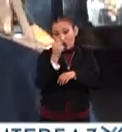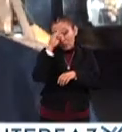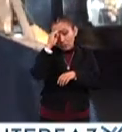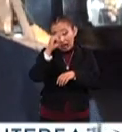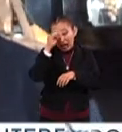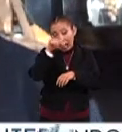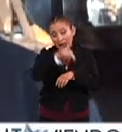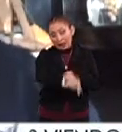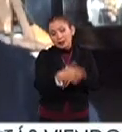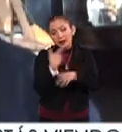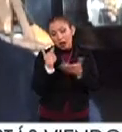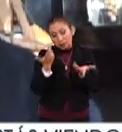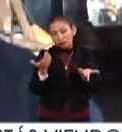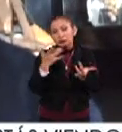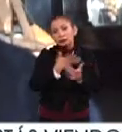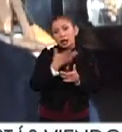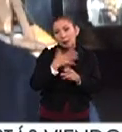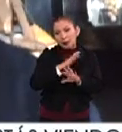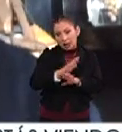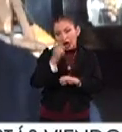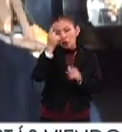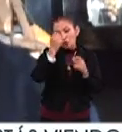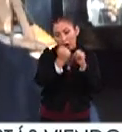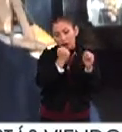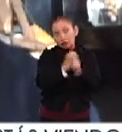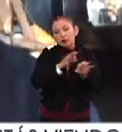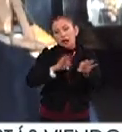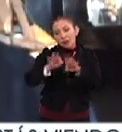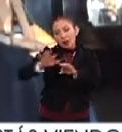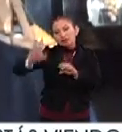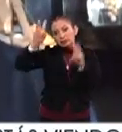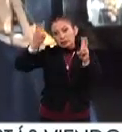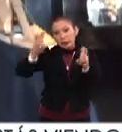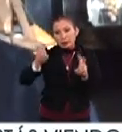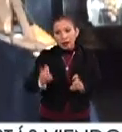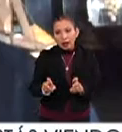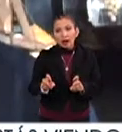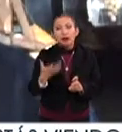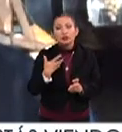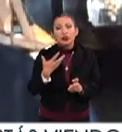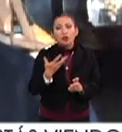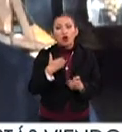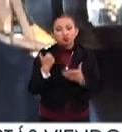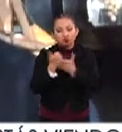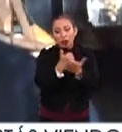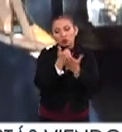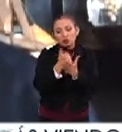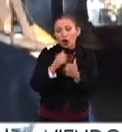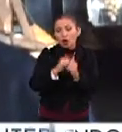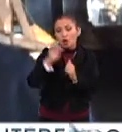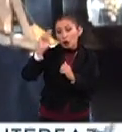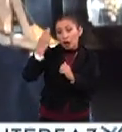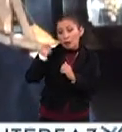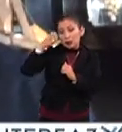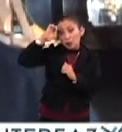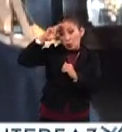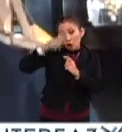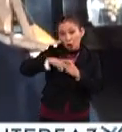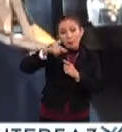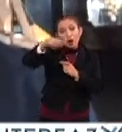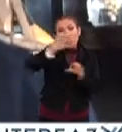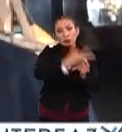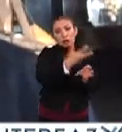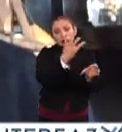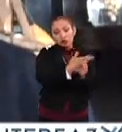Mexicali, tenemos ya algunos años trabajando en estos temas. Tenemos colaboraciones con universidades europeas o de